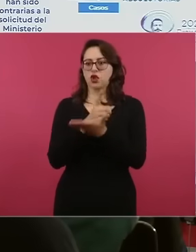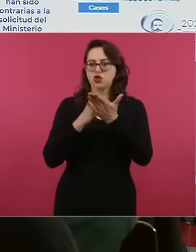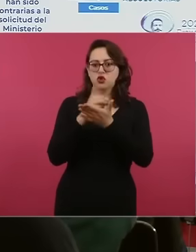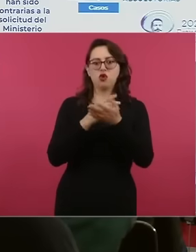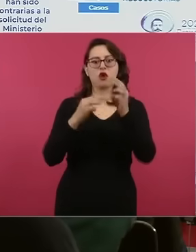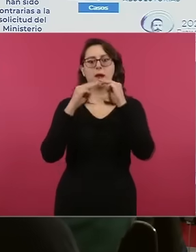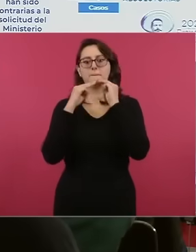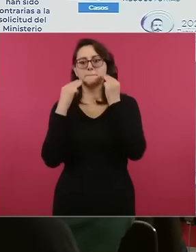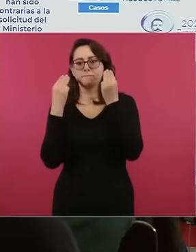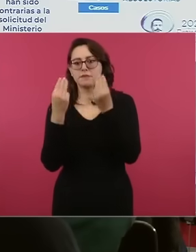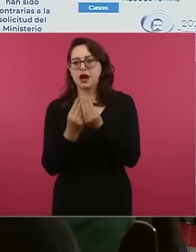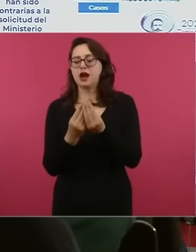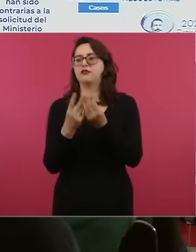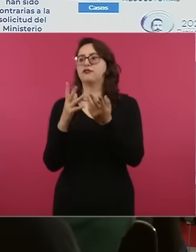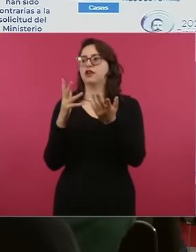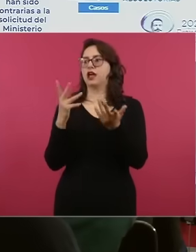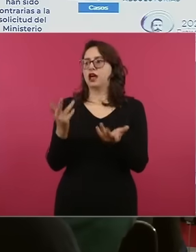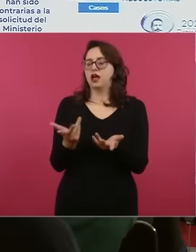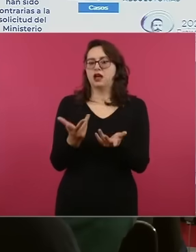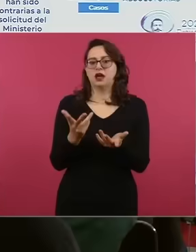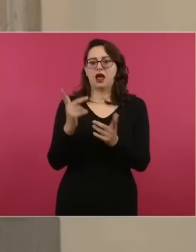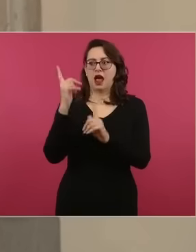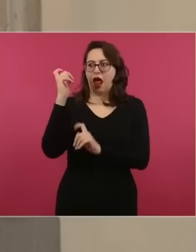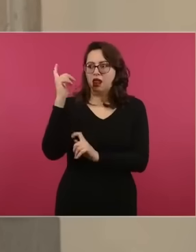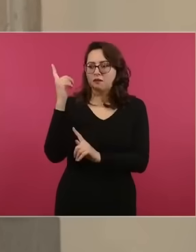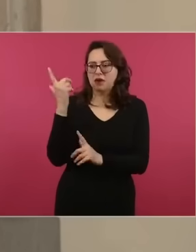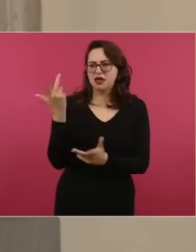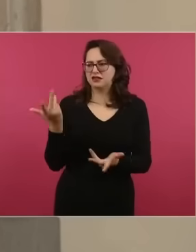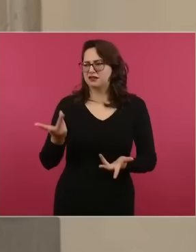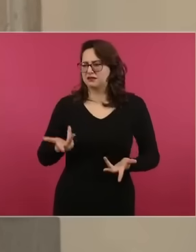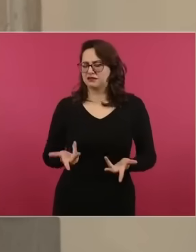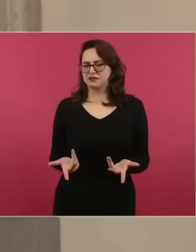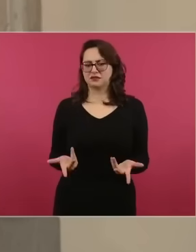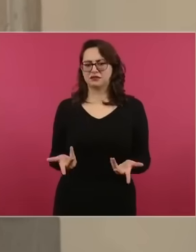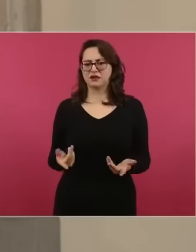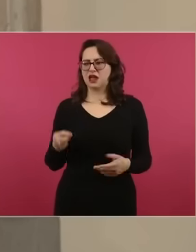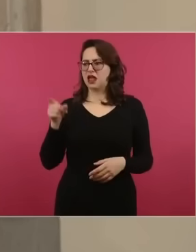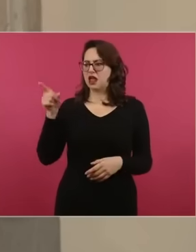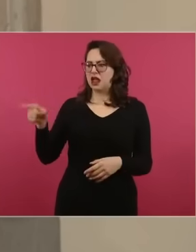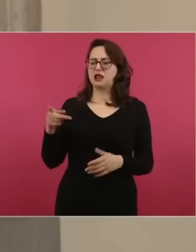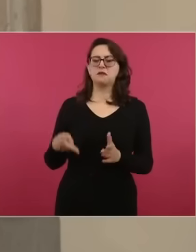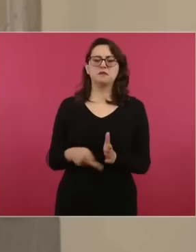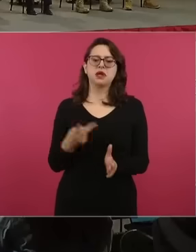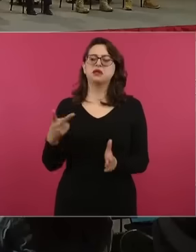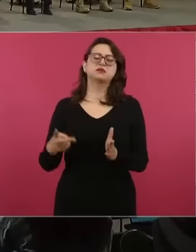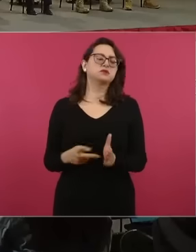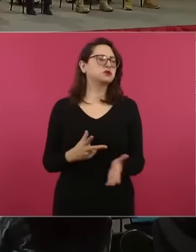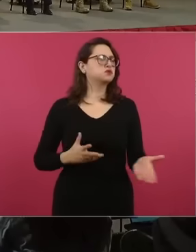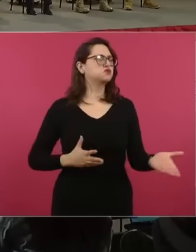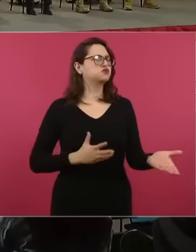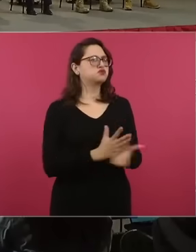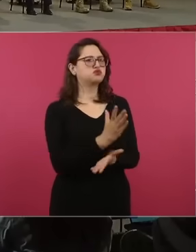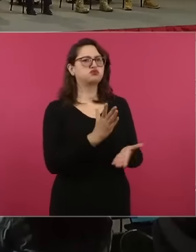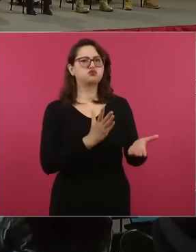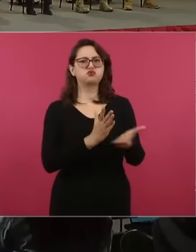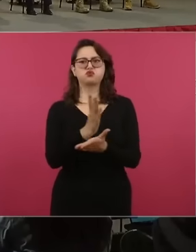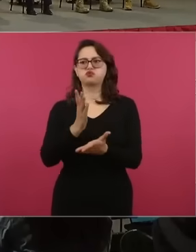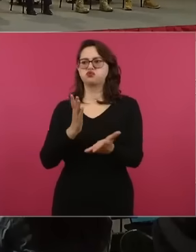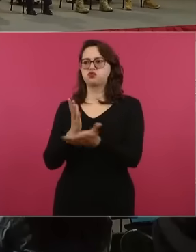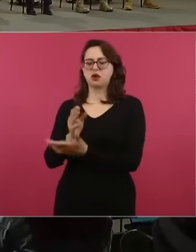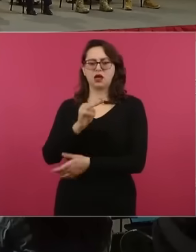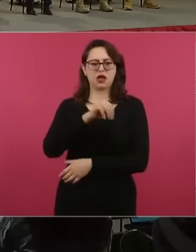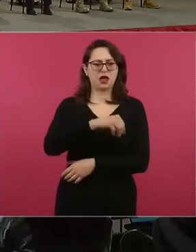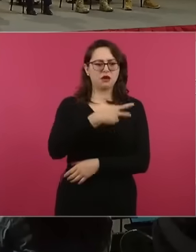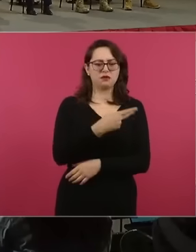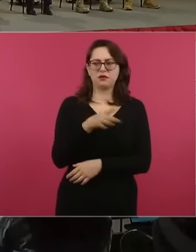organizada se le han hecho señalamientos de excederse en sus competencias al modificar pena solicitadas